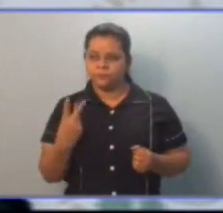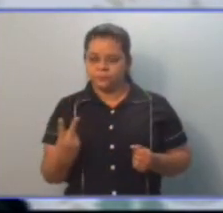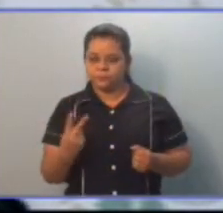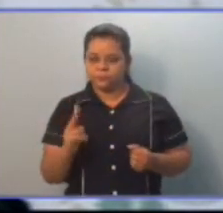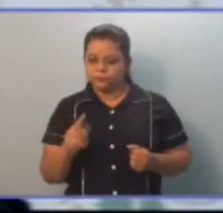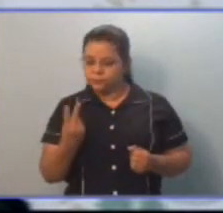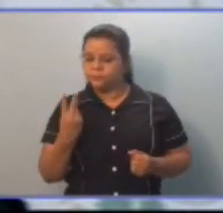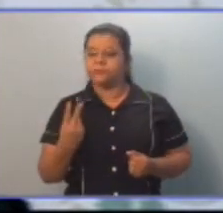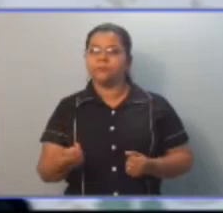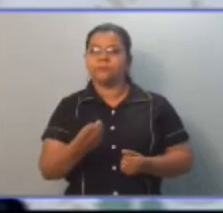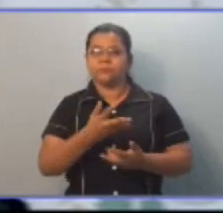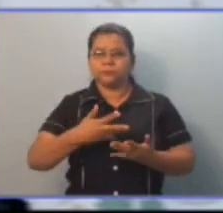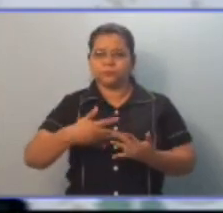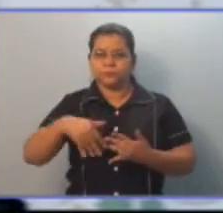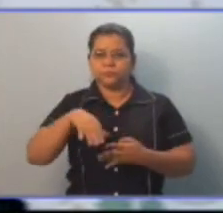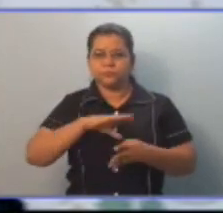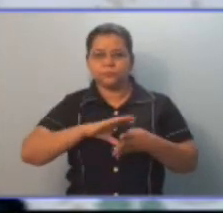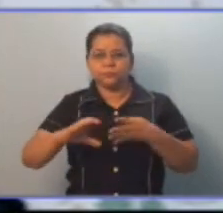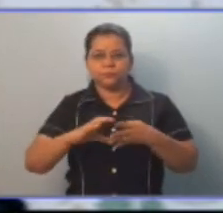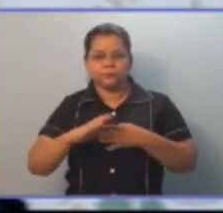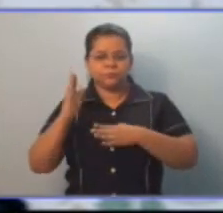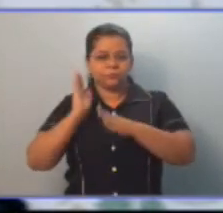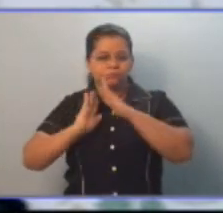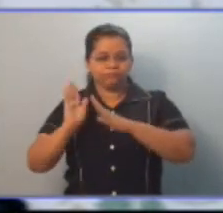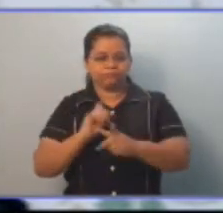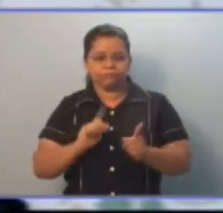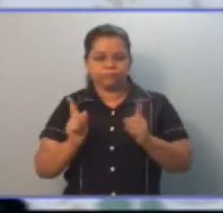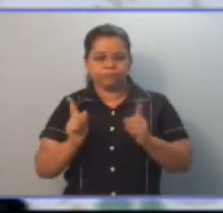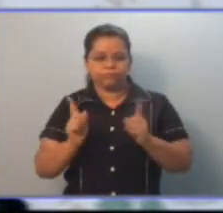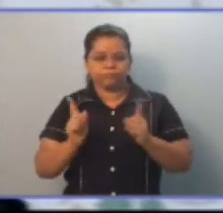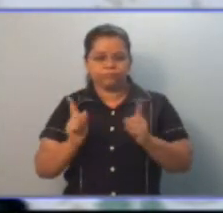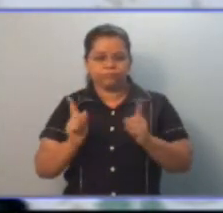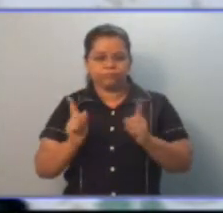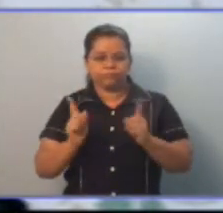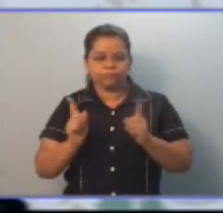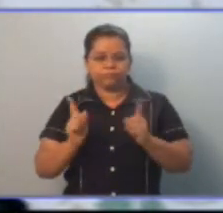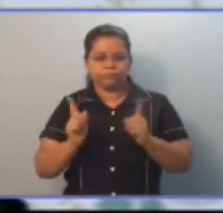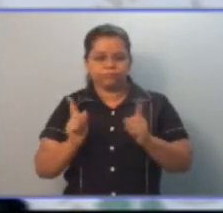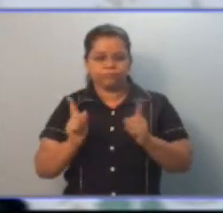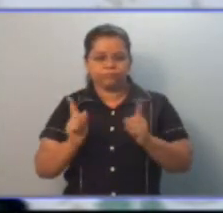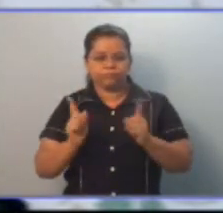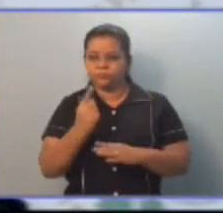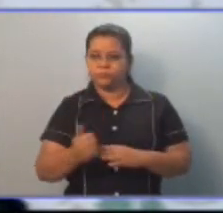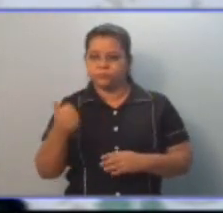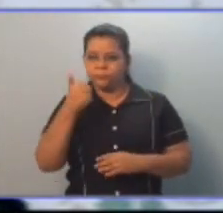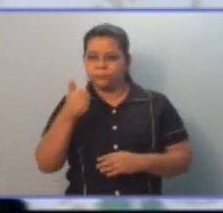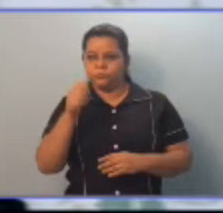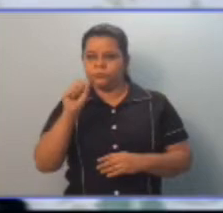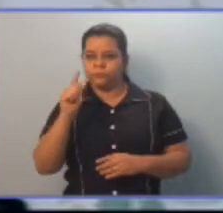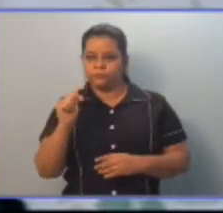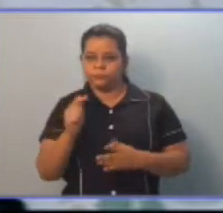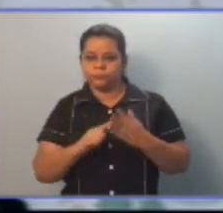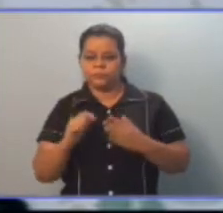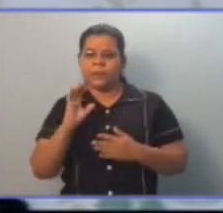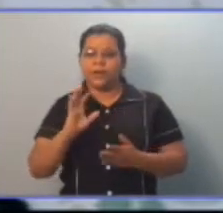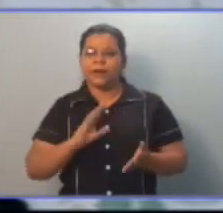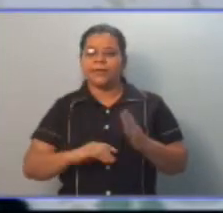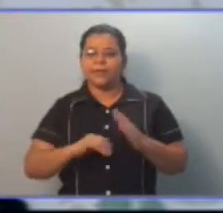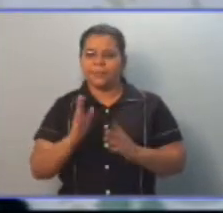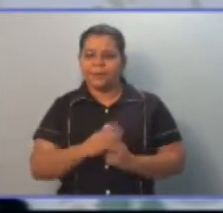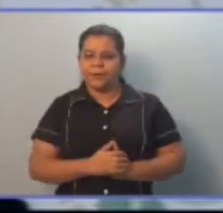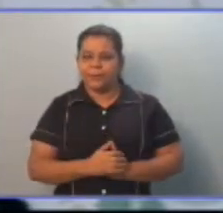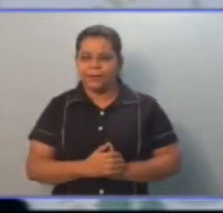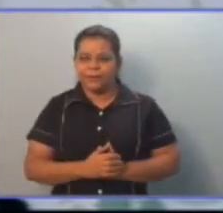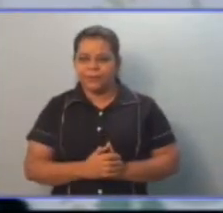contexto histórico haya variado, y 3, que hayan cambiado la mayoría de los magistrados de la Sala de lo Constitucional, y en este caso la